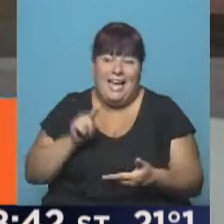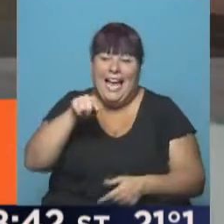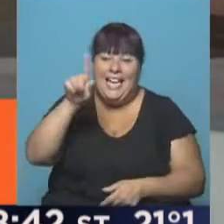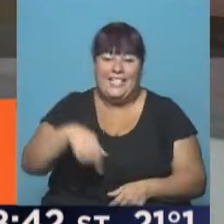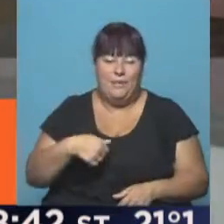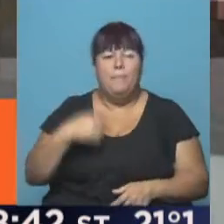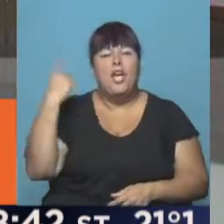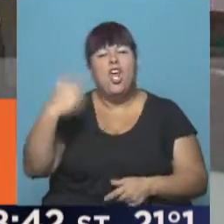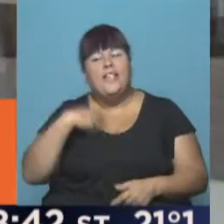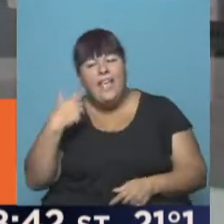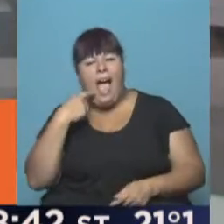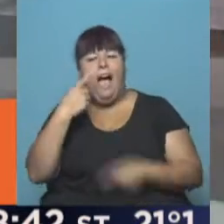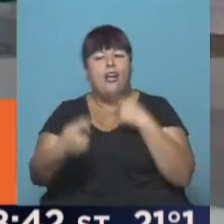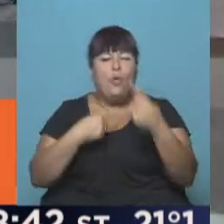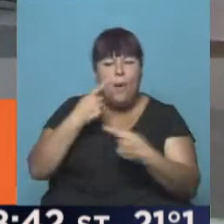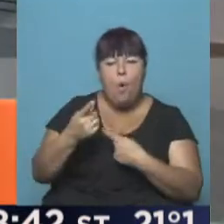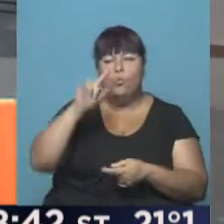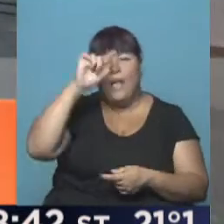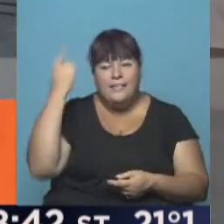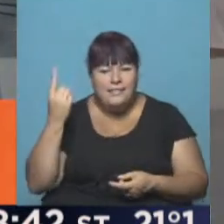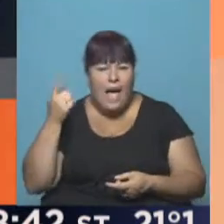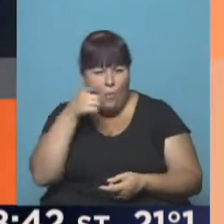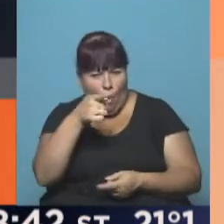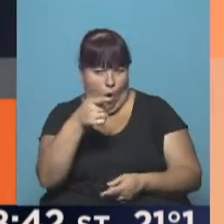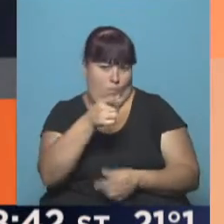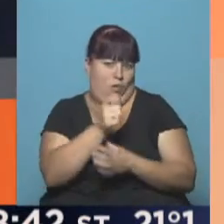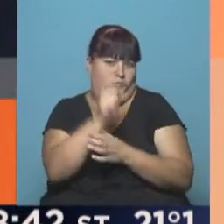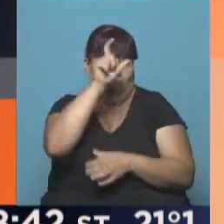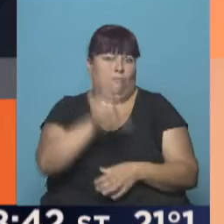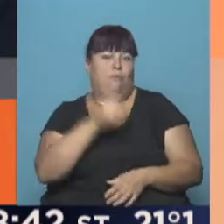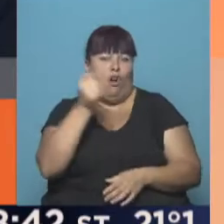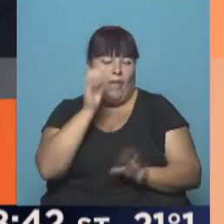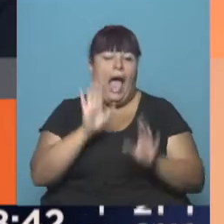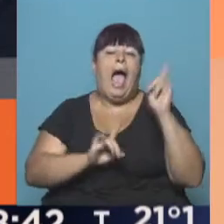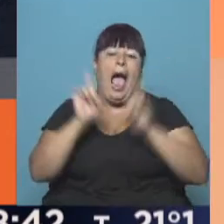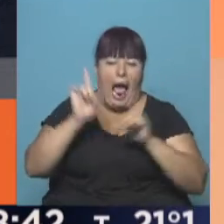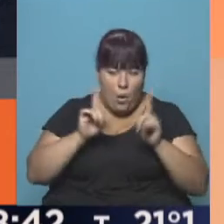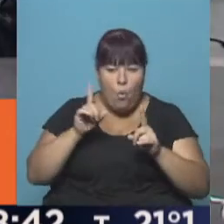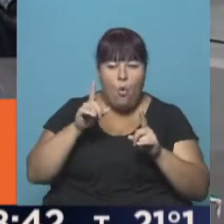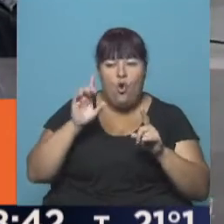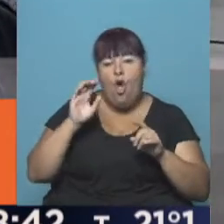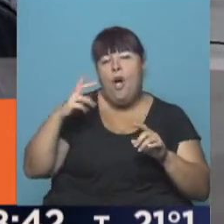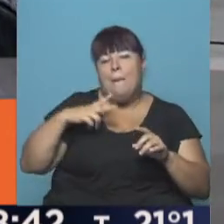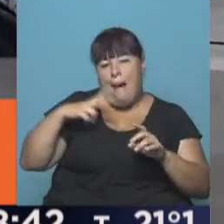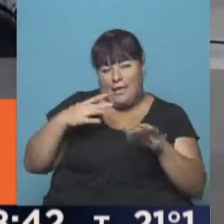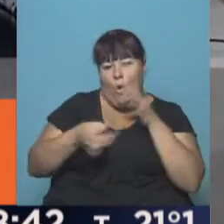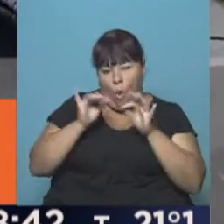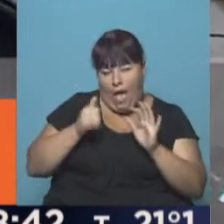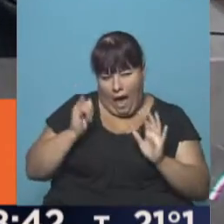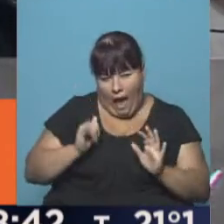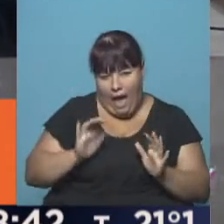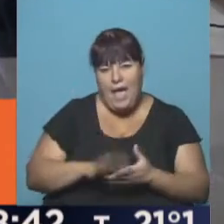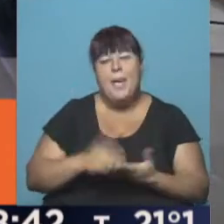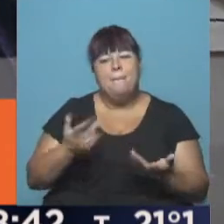consultan desde los gremios desde el estado a usted es un referente de algunas conversaciones informales este tenemos